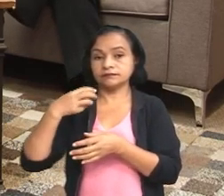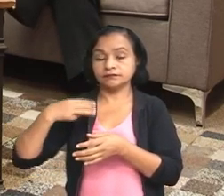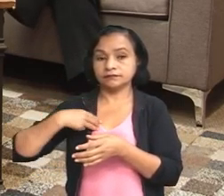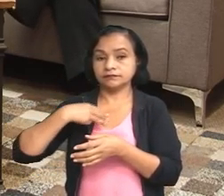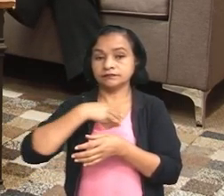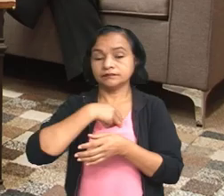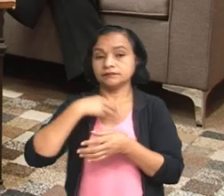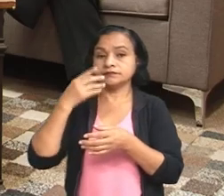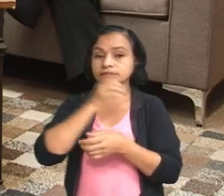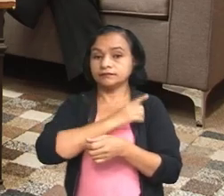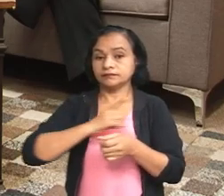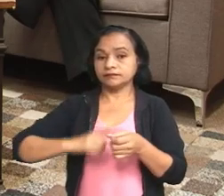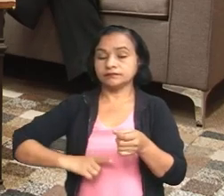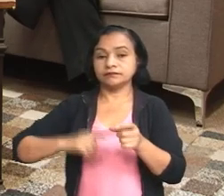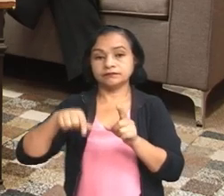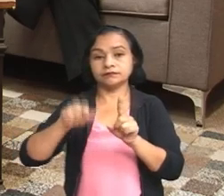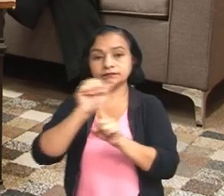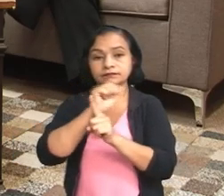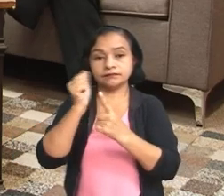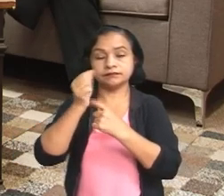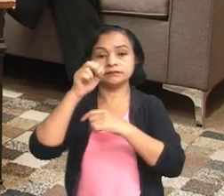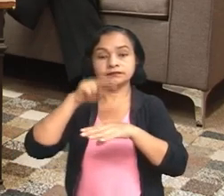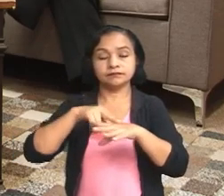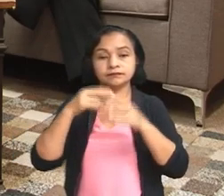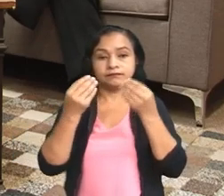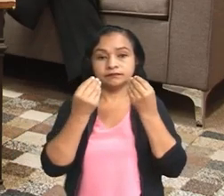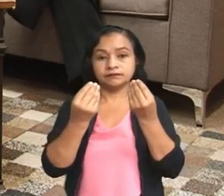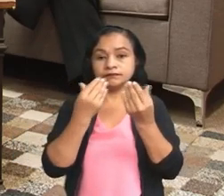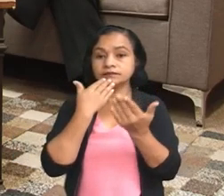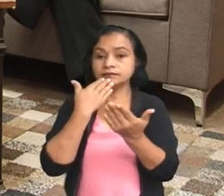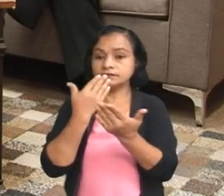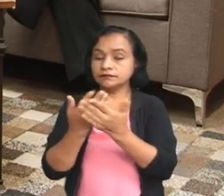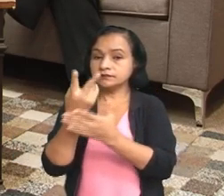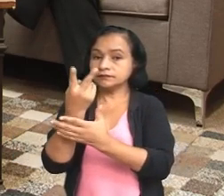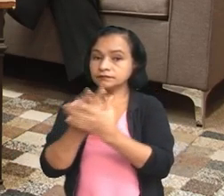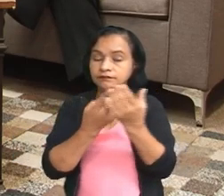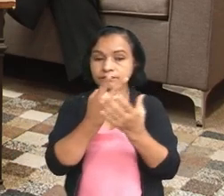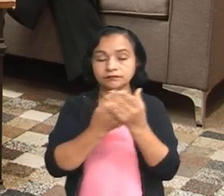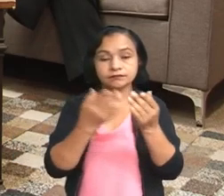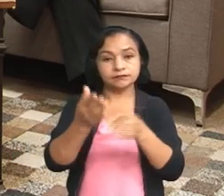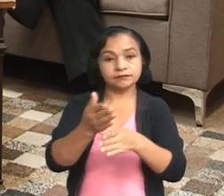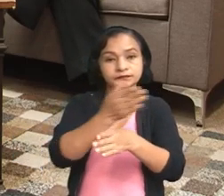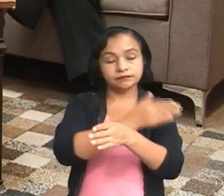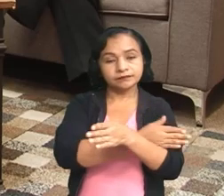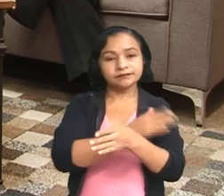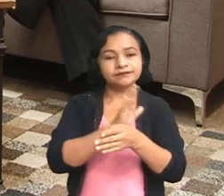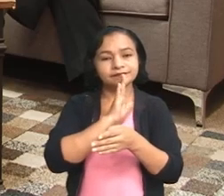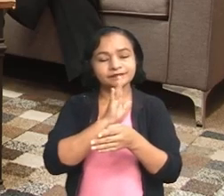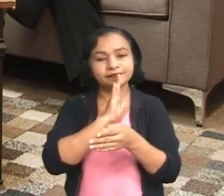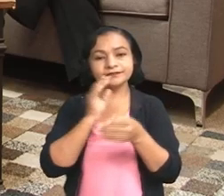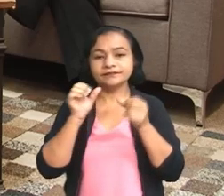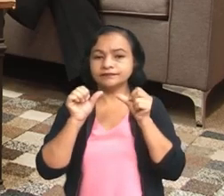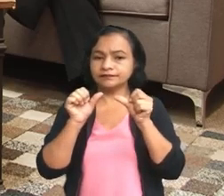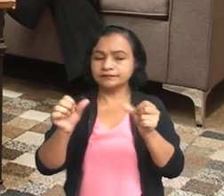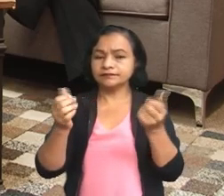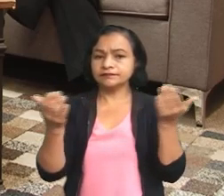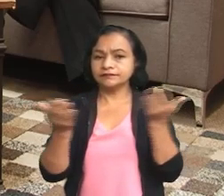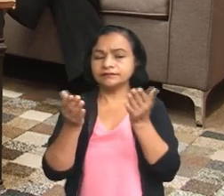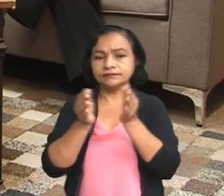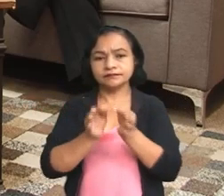igualmente diputada ante la Asamblea Nacional. A ambas, muchísimas gracias. Pues antes de irnos a la pausa, un poquito de conversación y todavía en el entremés,